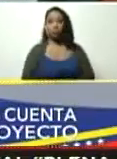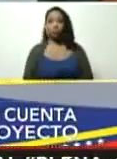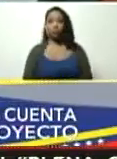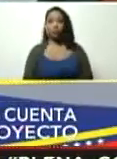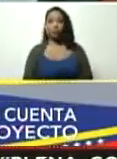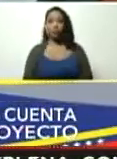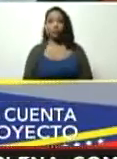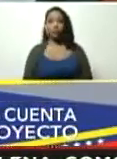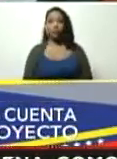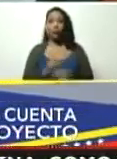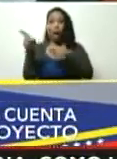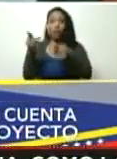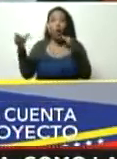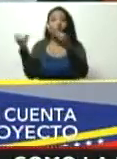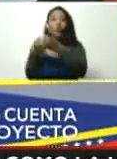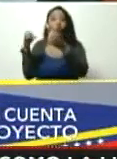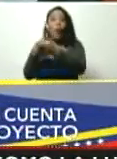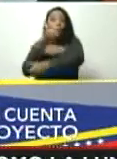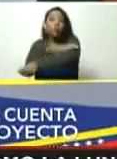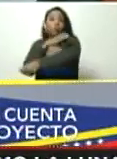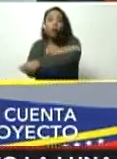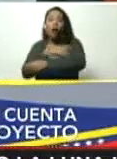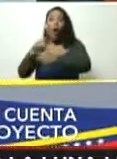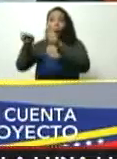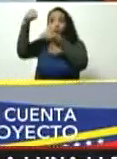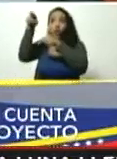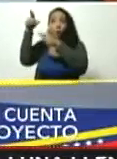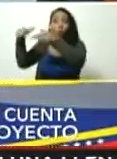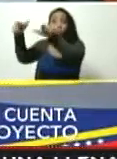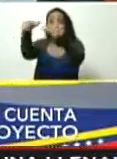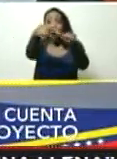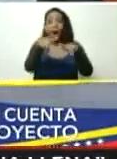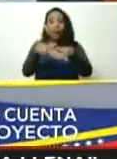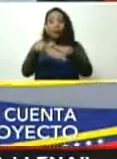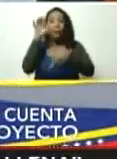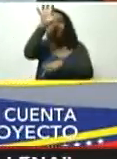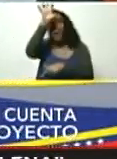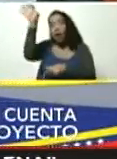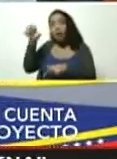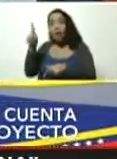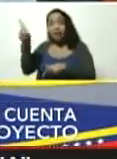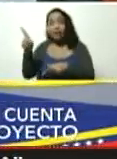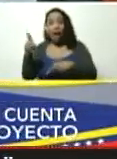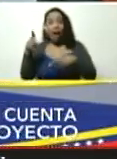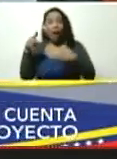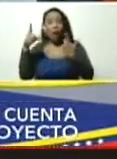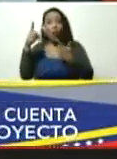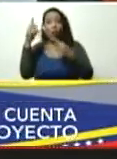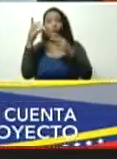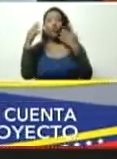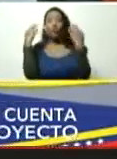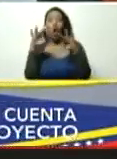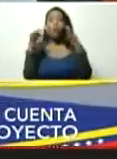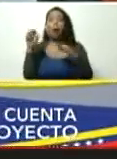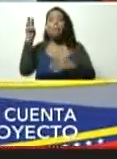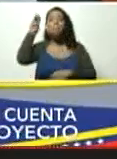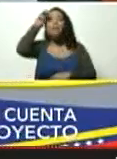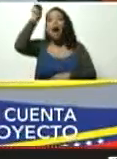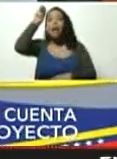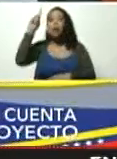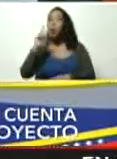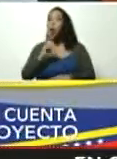son las élites oligárquicas que no permiten que un simple maestro llegue a la presidencia del